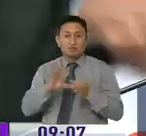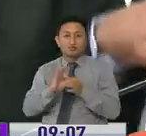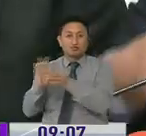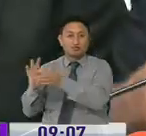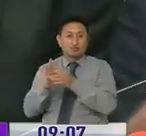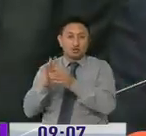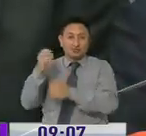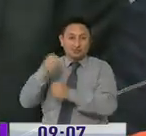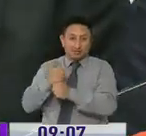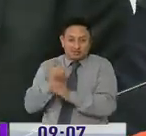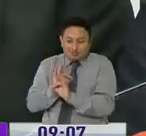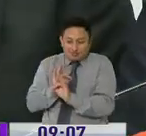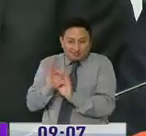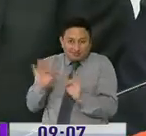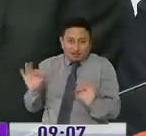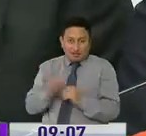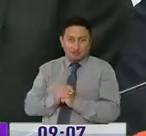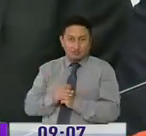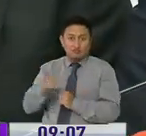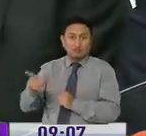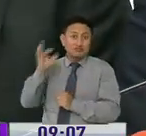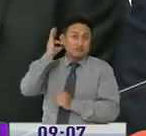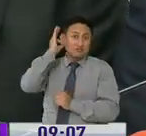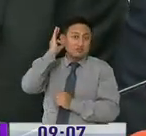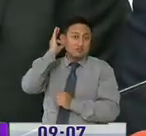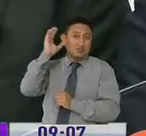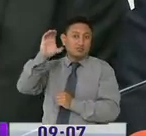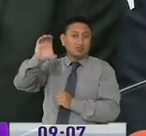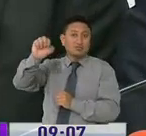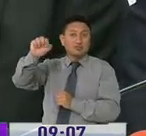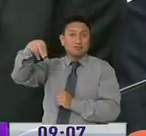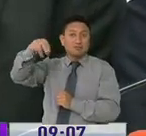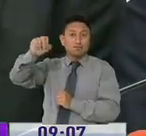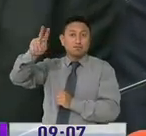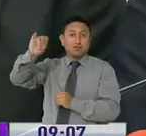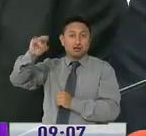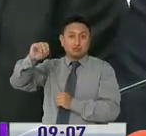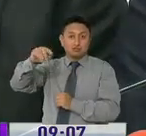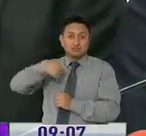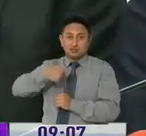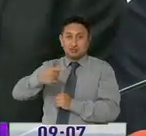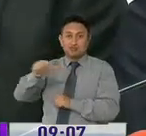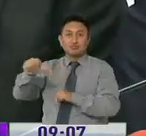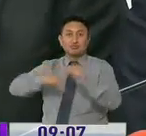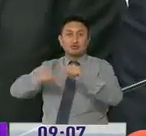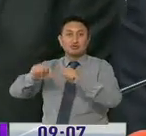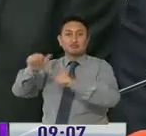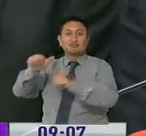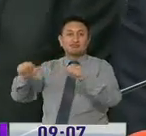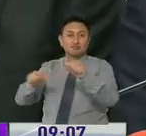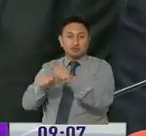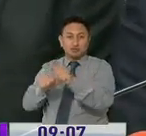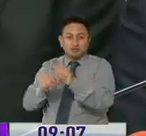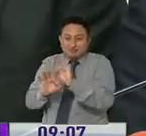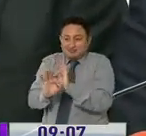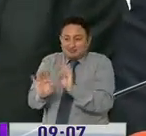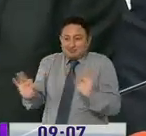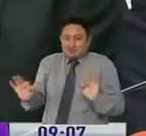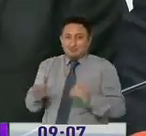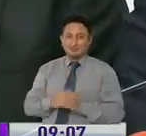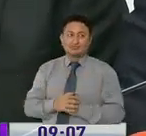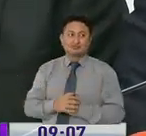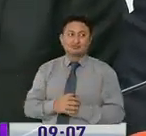relación laboral a la señora Campoverde, ni como asesora, peor